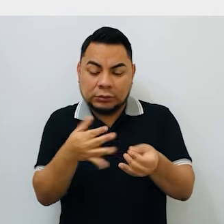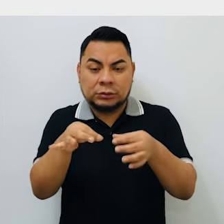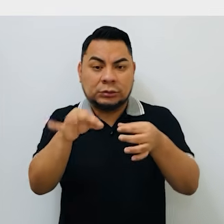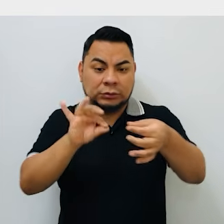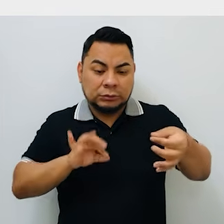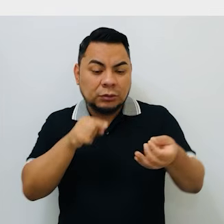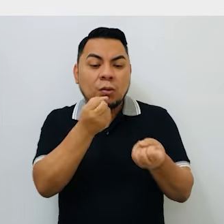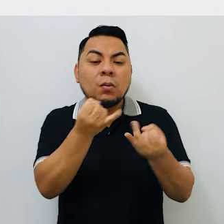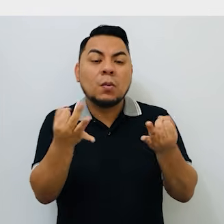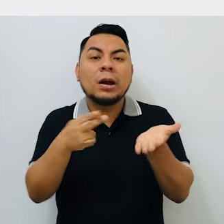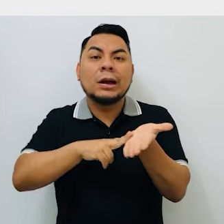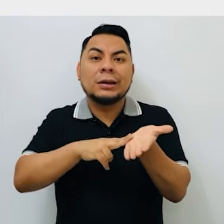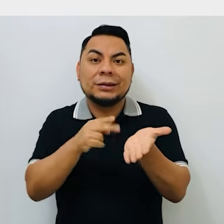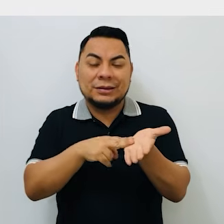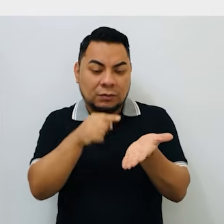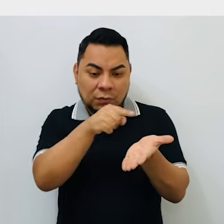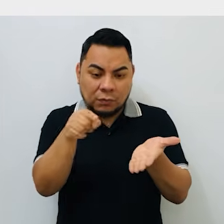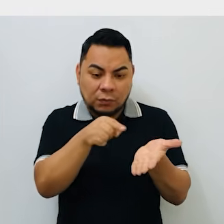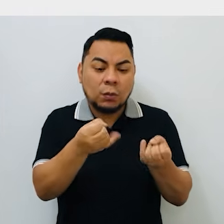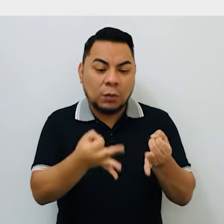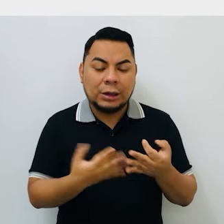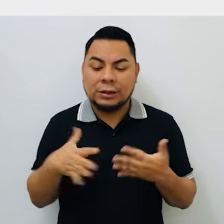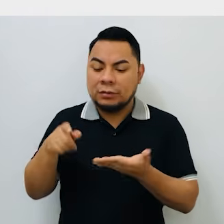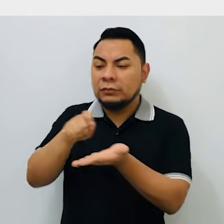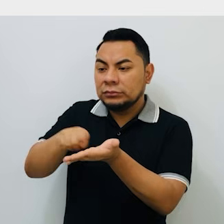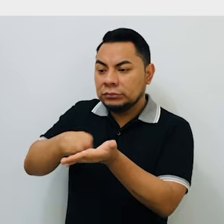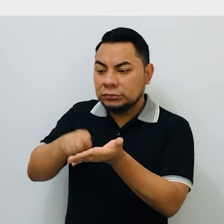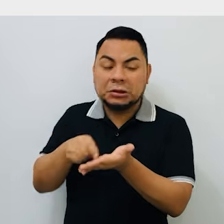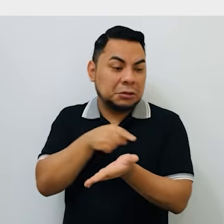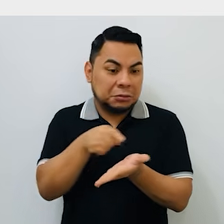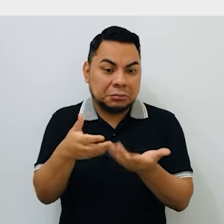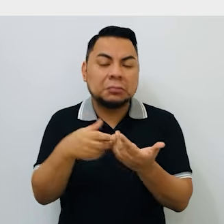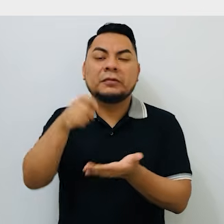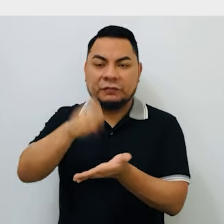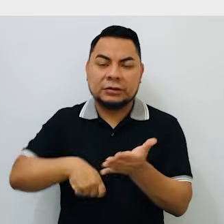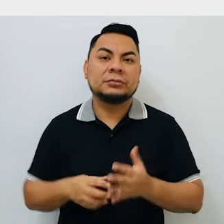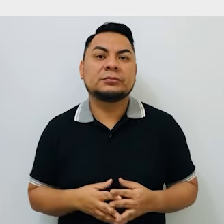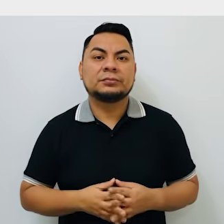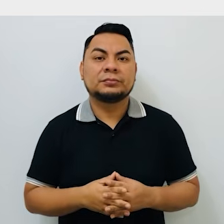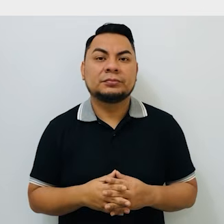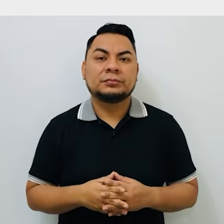de hologramas, los cuenta, llena el campo de recepción y firma la conformidad.